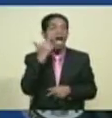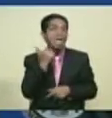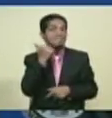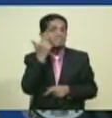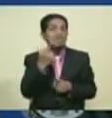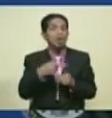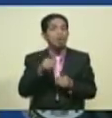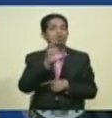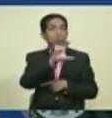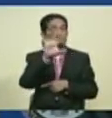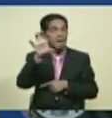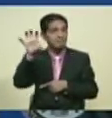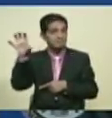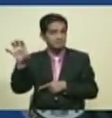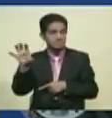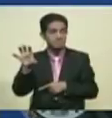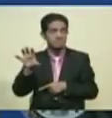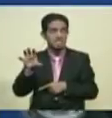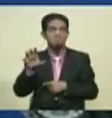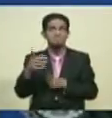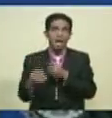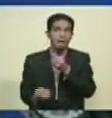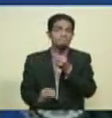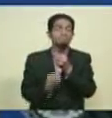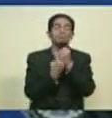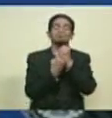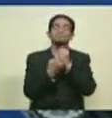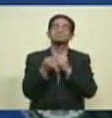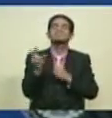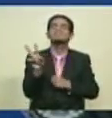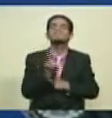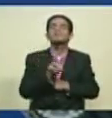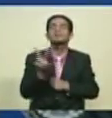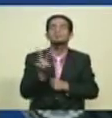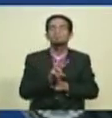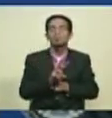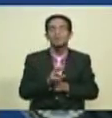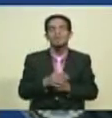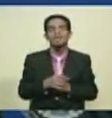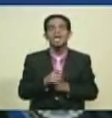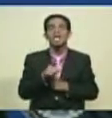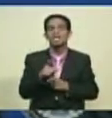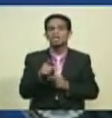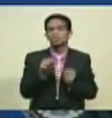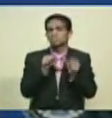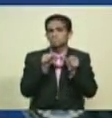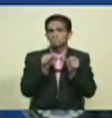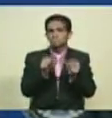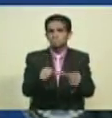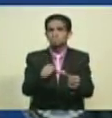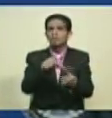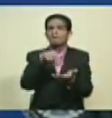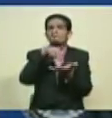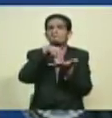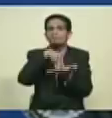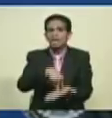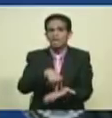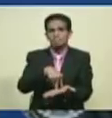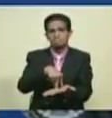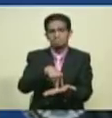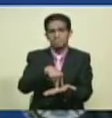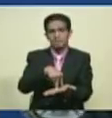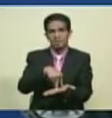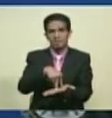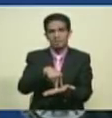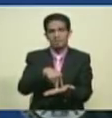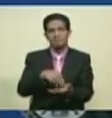los países del Caribe que nos apoyaron, y de nuestra América también, que nos apoyaron, bueno, tuvieron la firmeza de